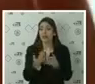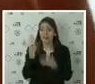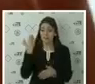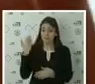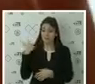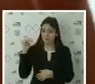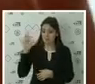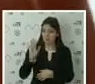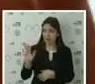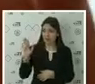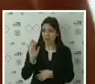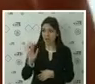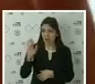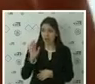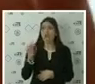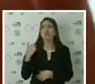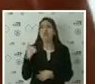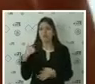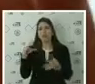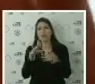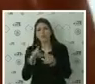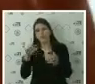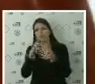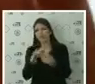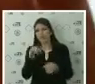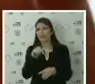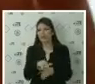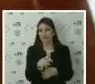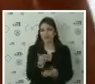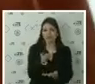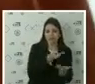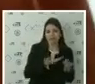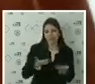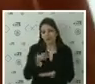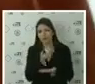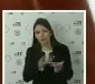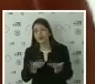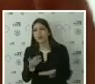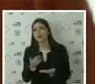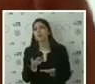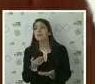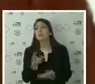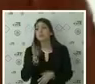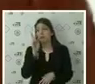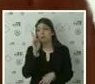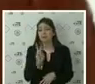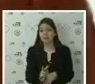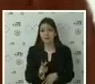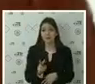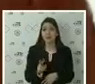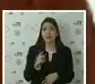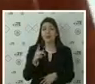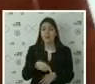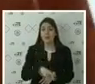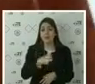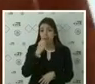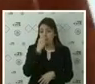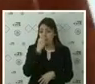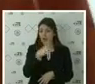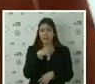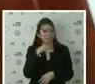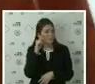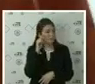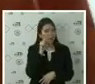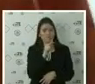tuve la oportunidad de estar moderando este webinar, la segunda mesa, y quiero decirles que una de las virtudes más grandes que yo